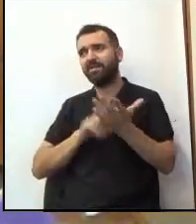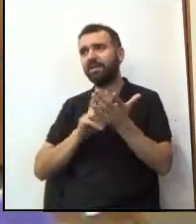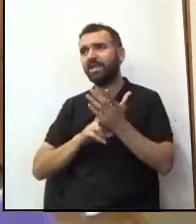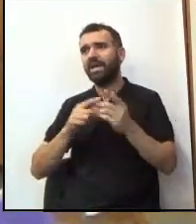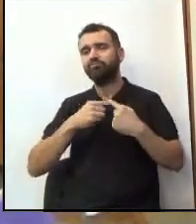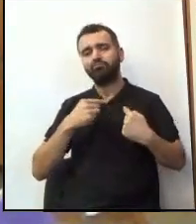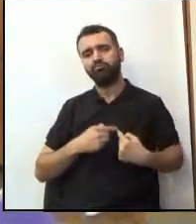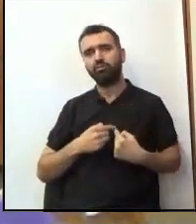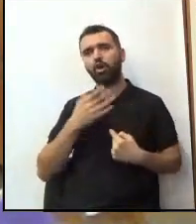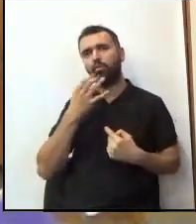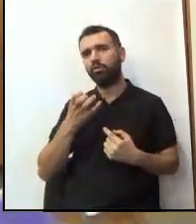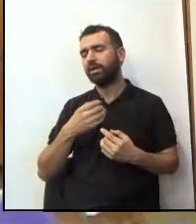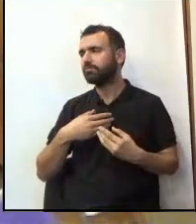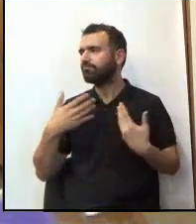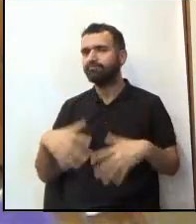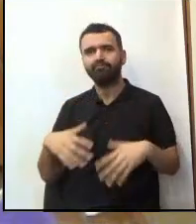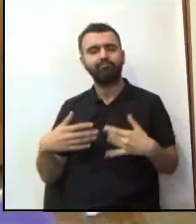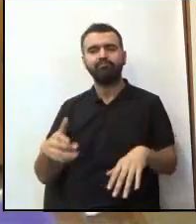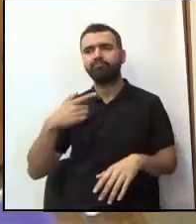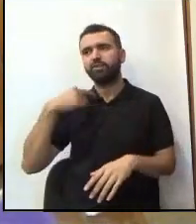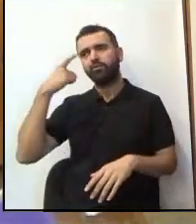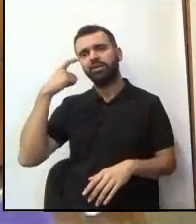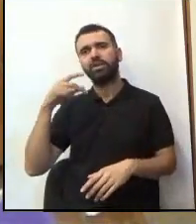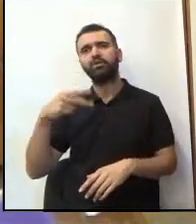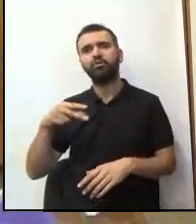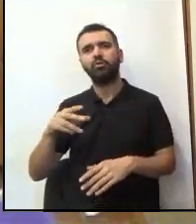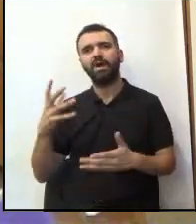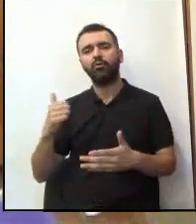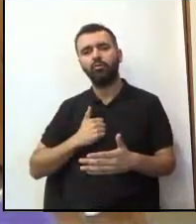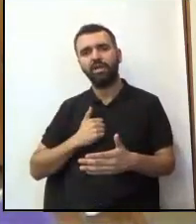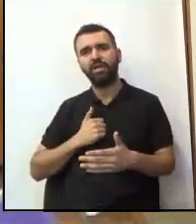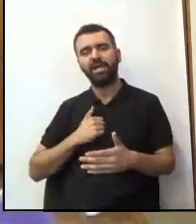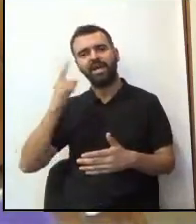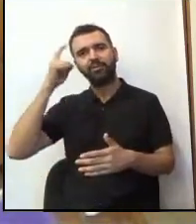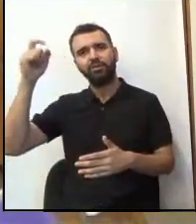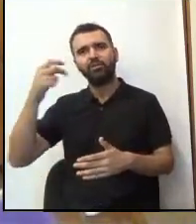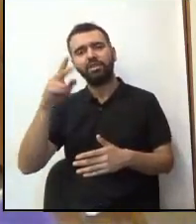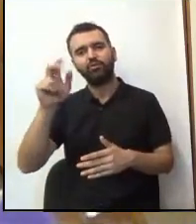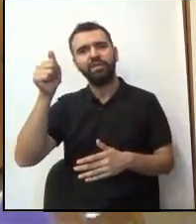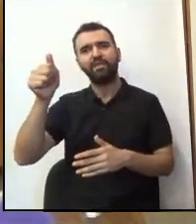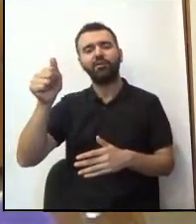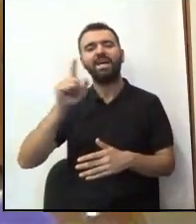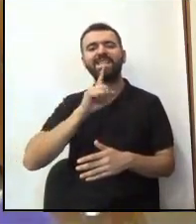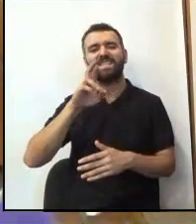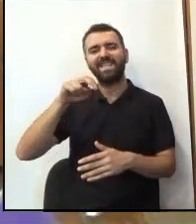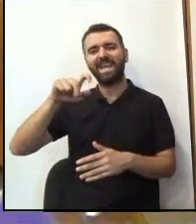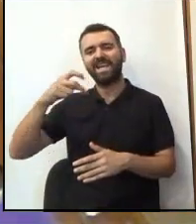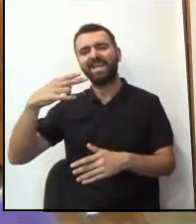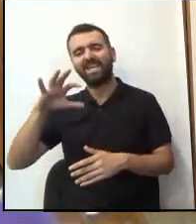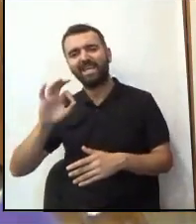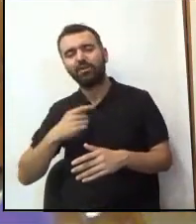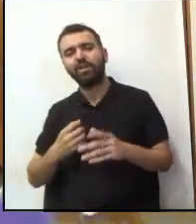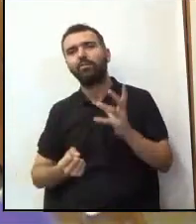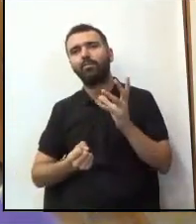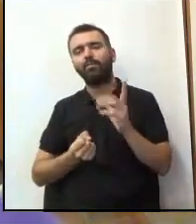porque fue maravilloso. Yo creo que Ñuñoa va a cumplir el sueño de su directora Tranquino, que sea la primera comuna de Chile